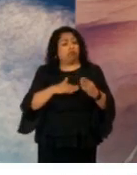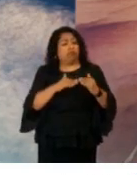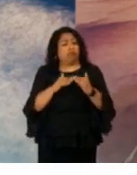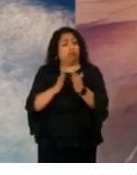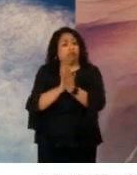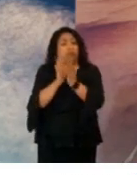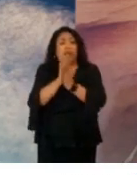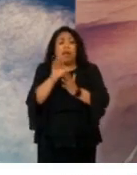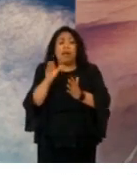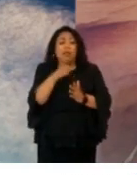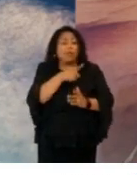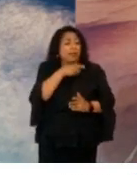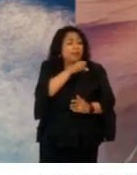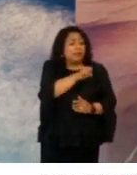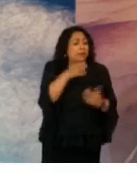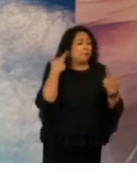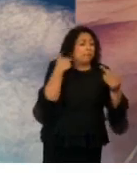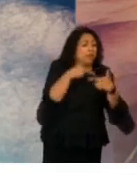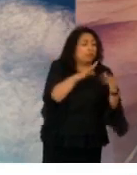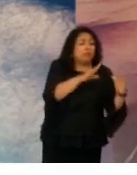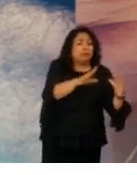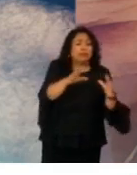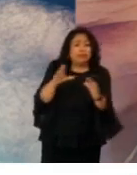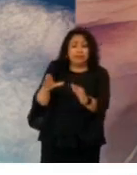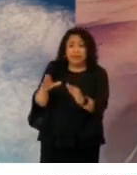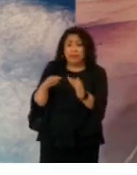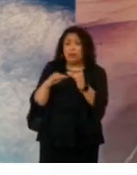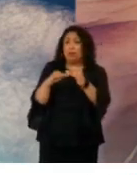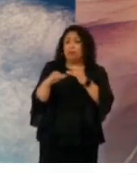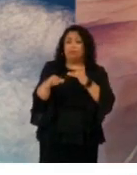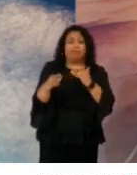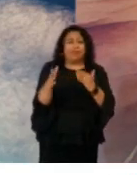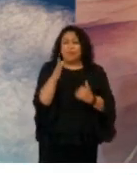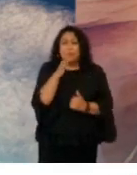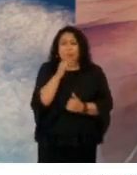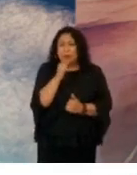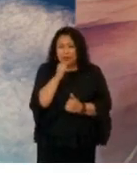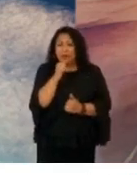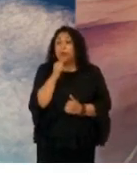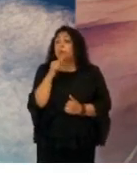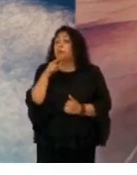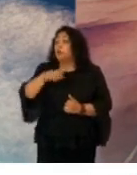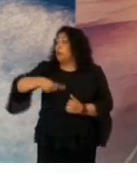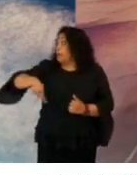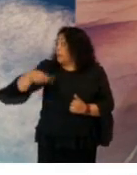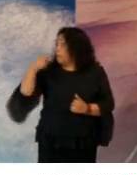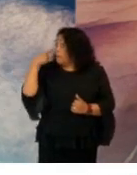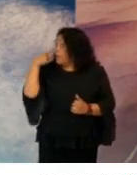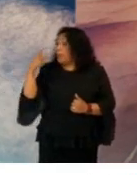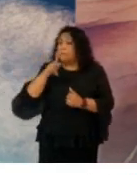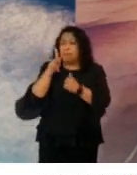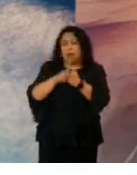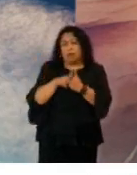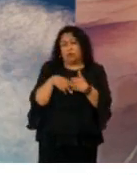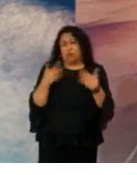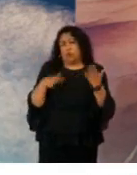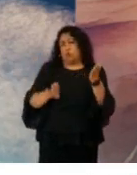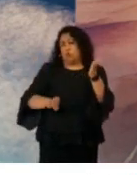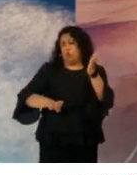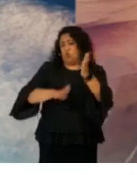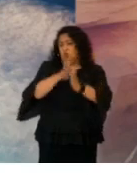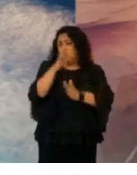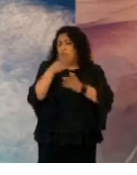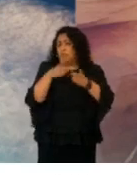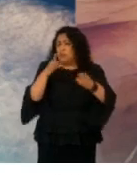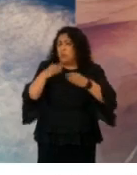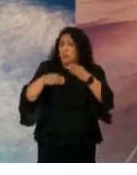de magistrales de enseñanza frontal. Si usted mira en los países más desarrollados del mundo, los que tienen